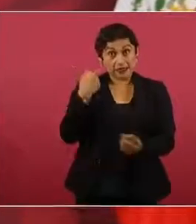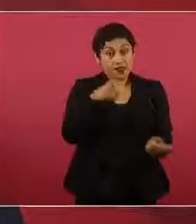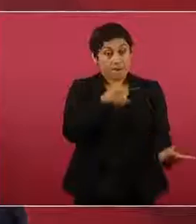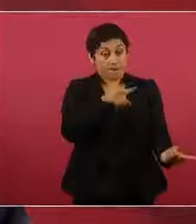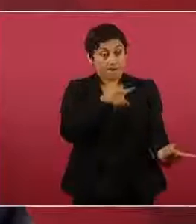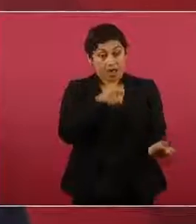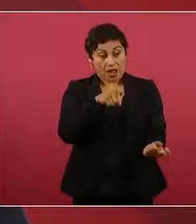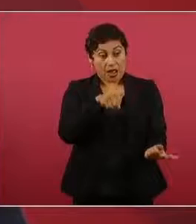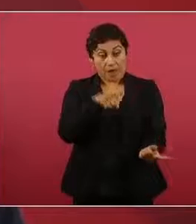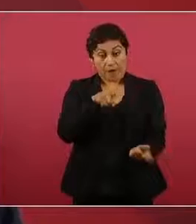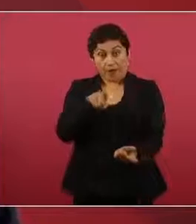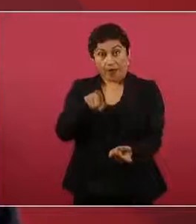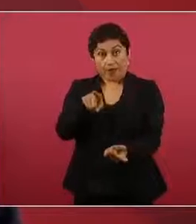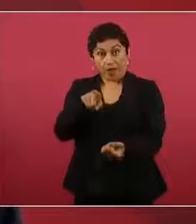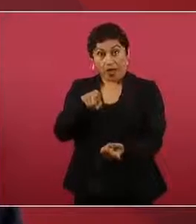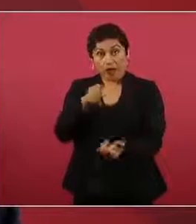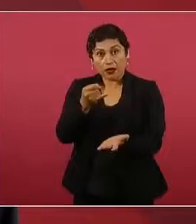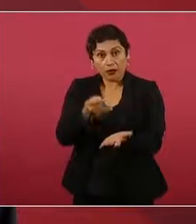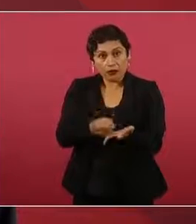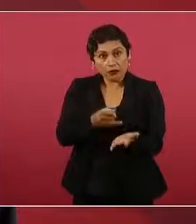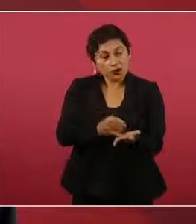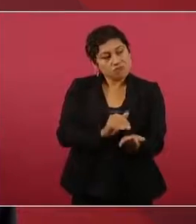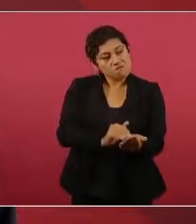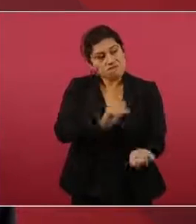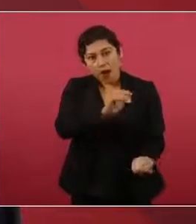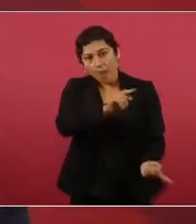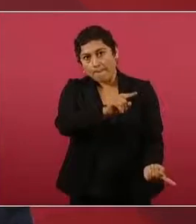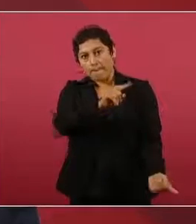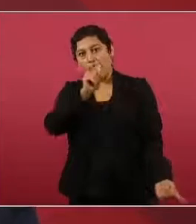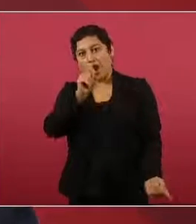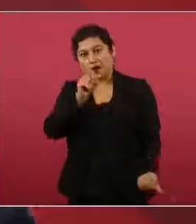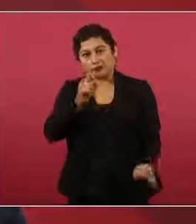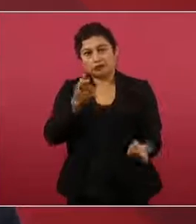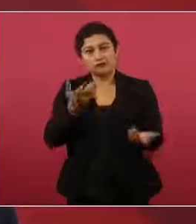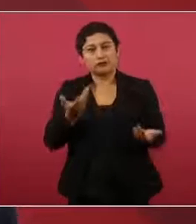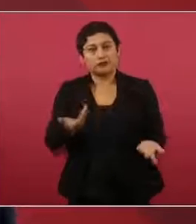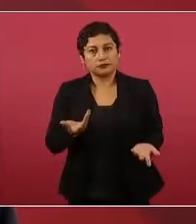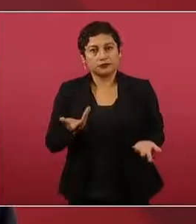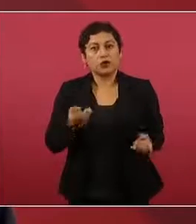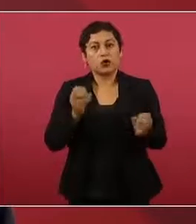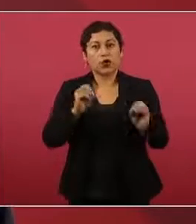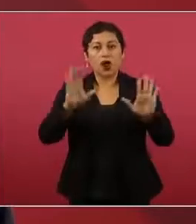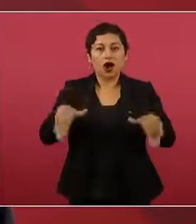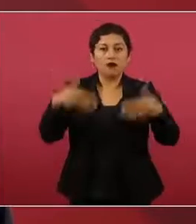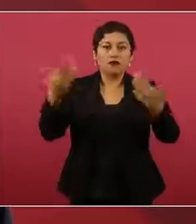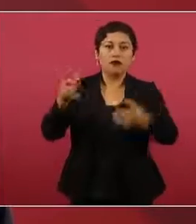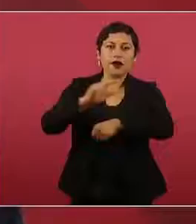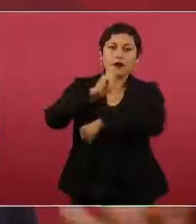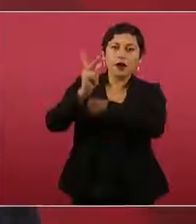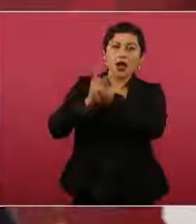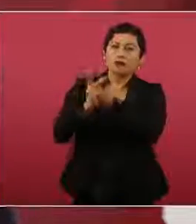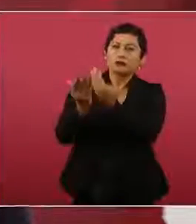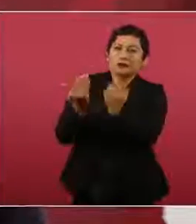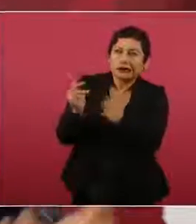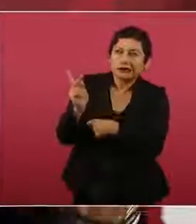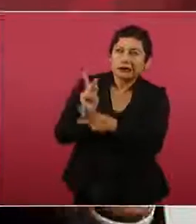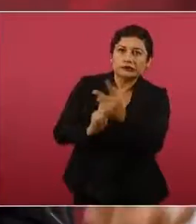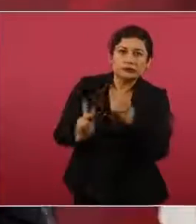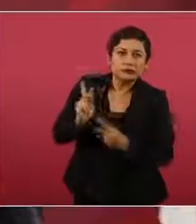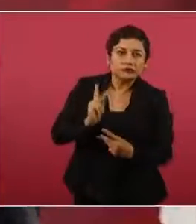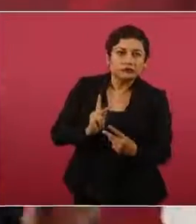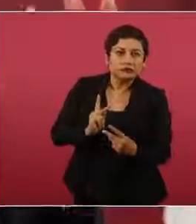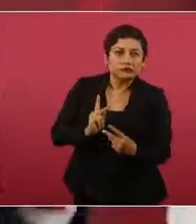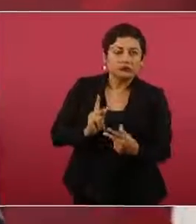con aumentos de impuestos, con endeudamiento, porque imagínense lo